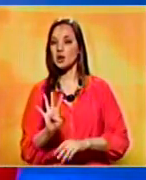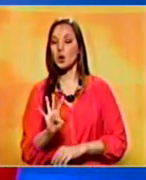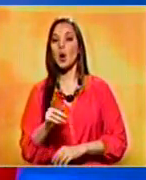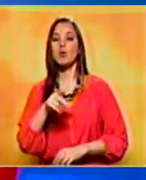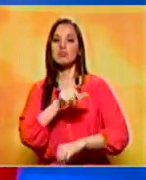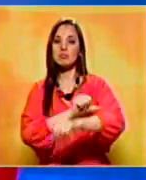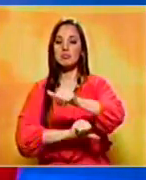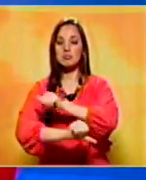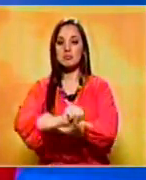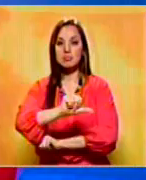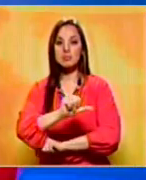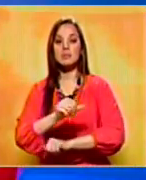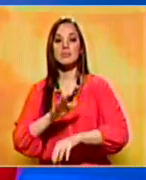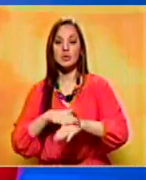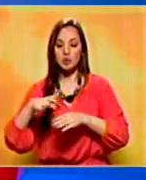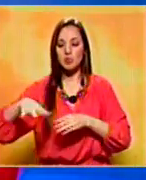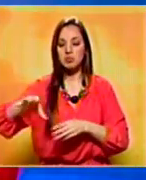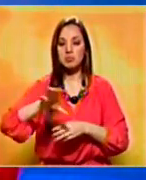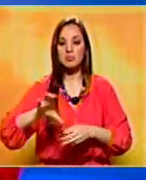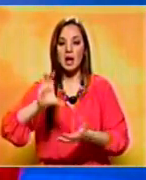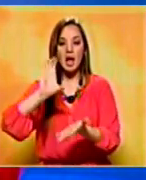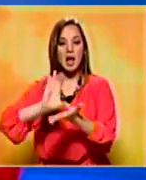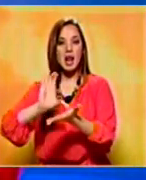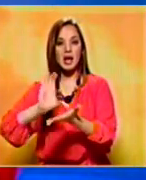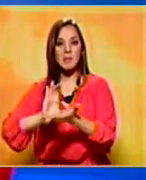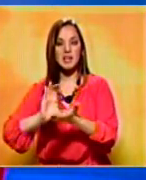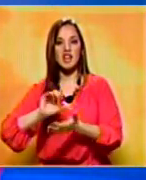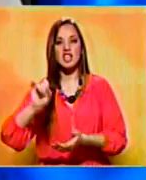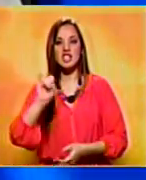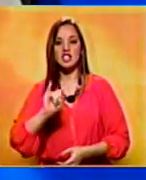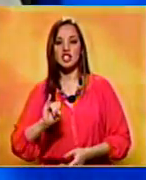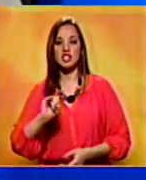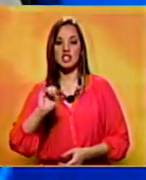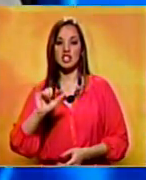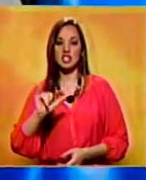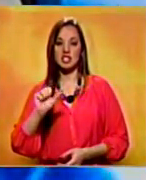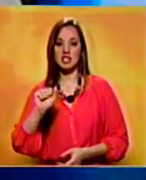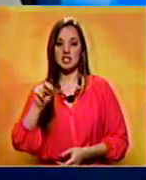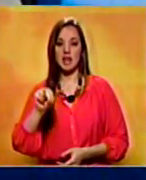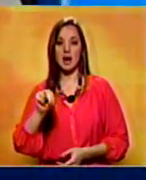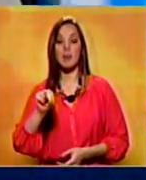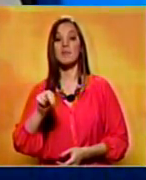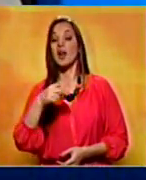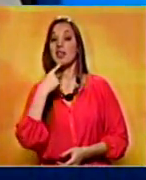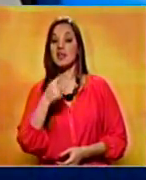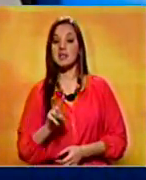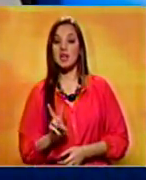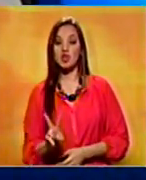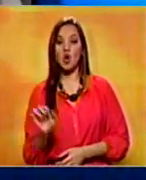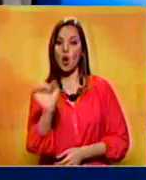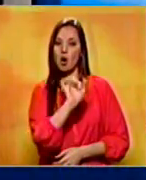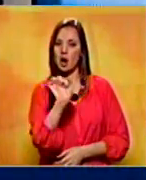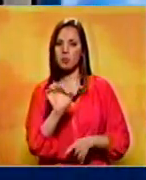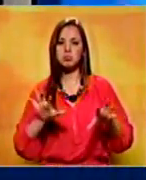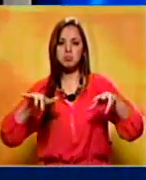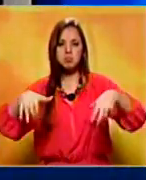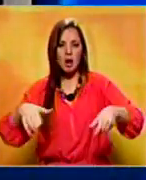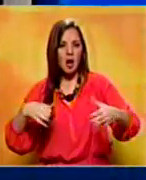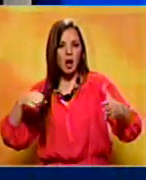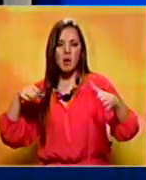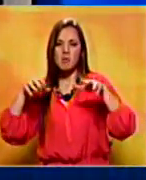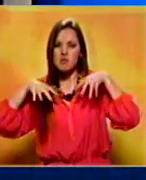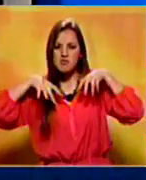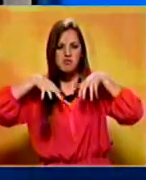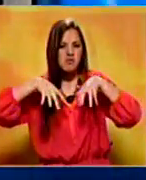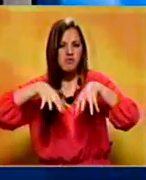ejecutado en la provincia de Urumqi, capital de Xinjiang. Fuentes indicaron que dos vehículos todoterreno se lanzaron contra la